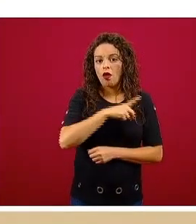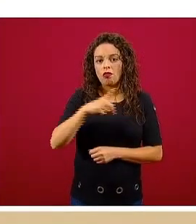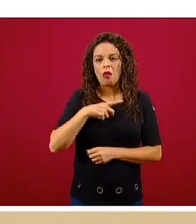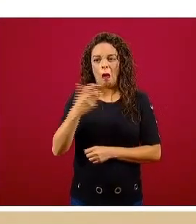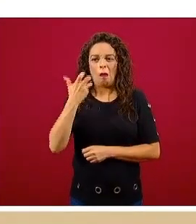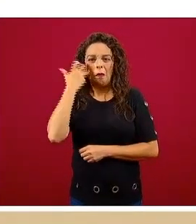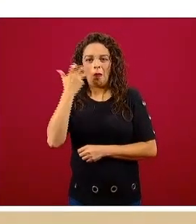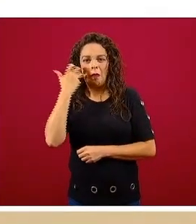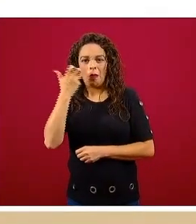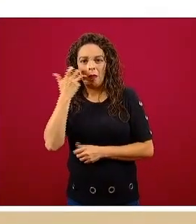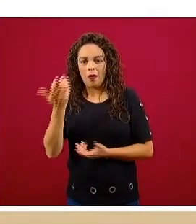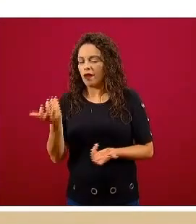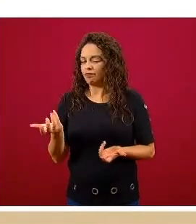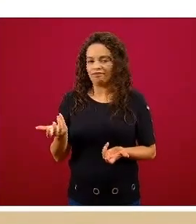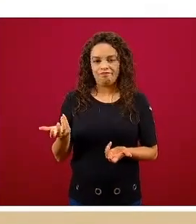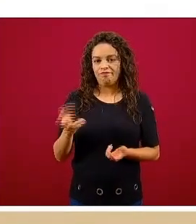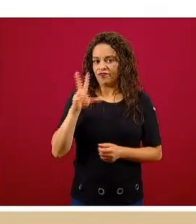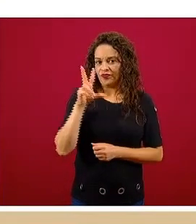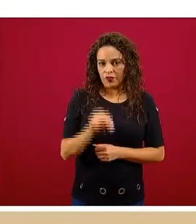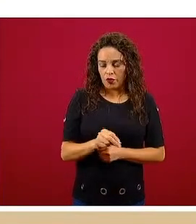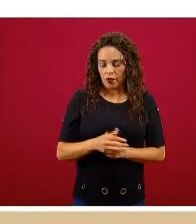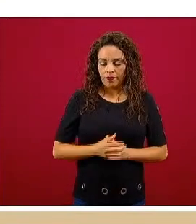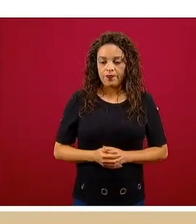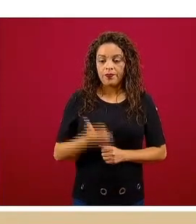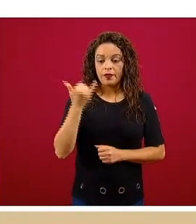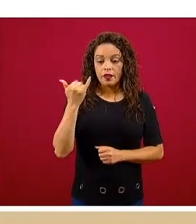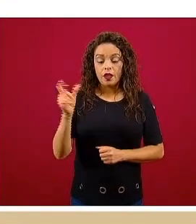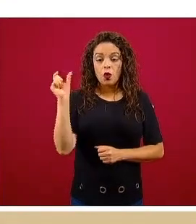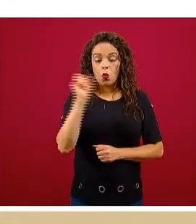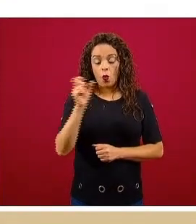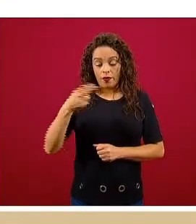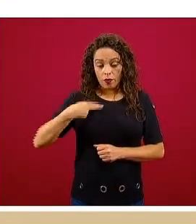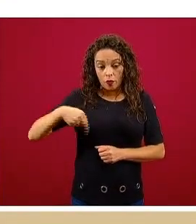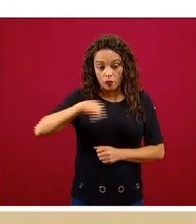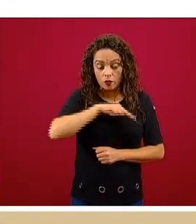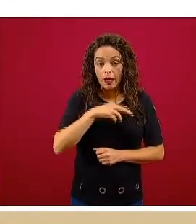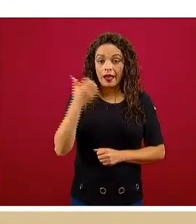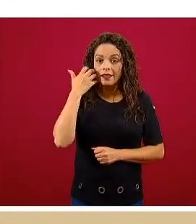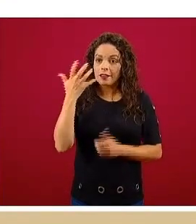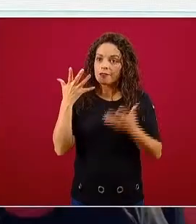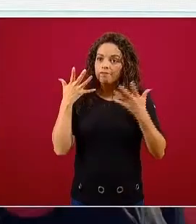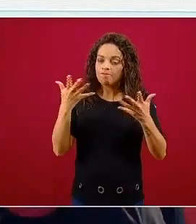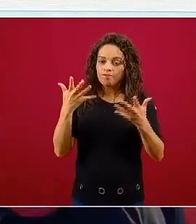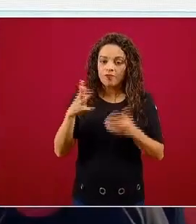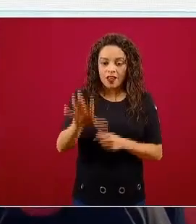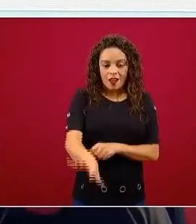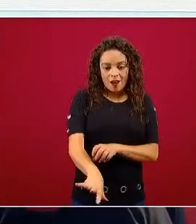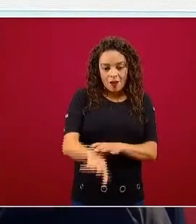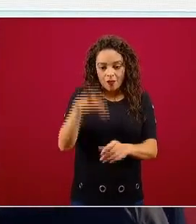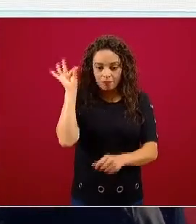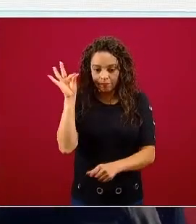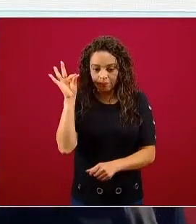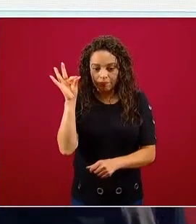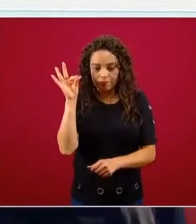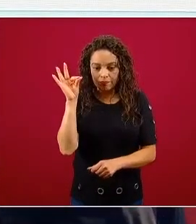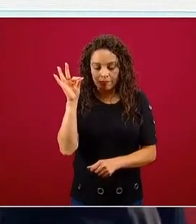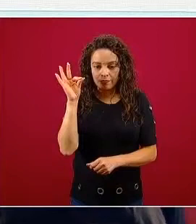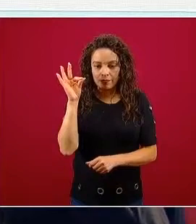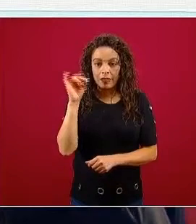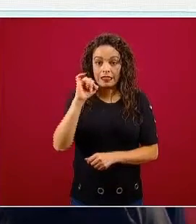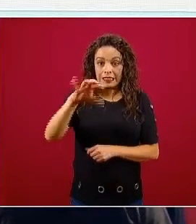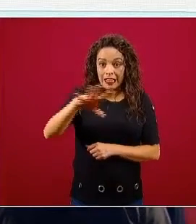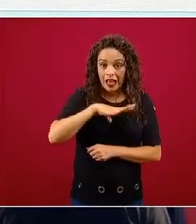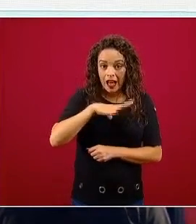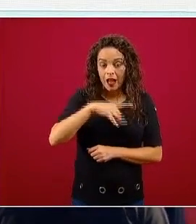tampoco azarosa. Cuando tratamos nosotros de encontrar algo para responder a algo tan complejo como